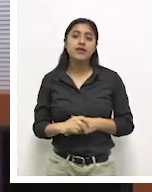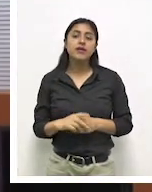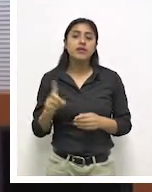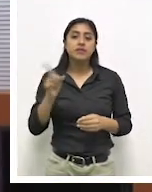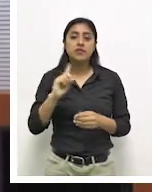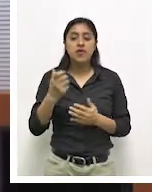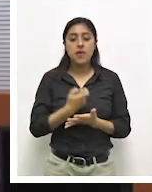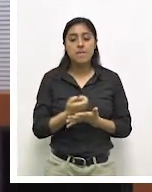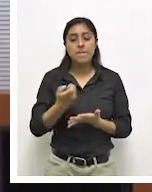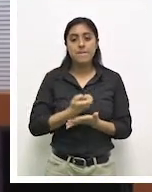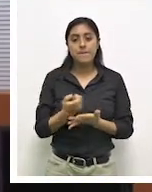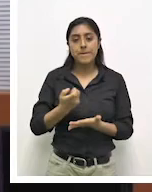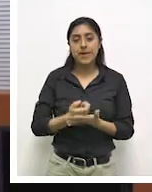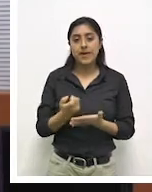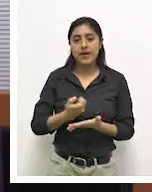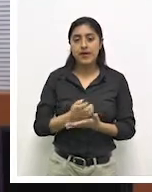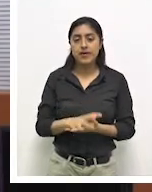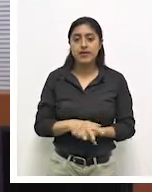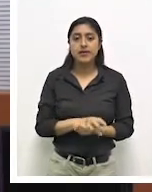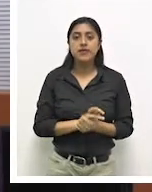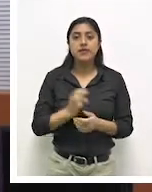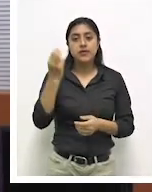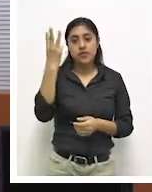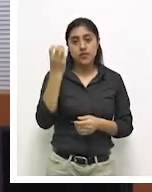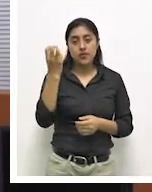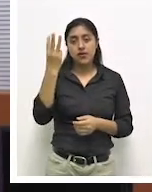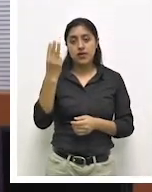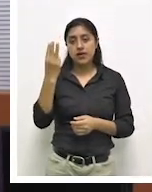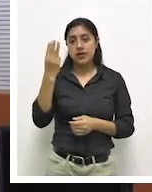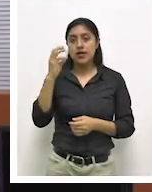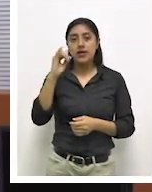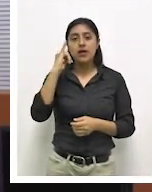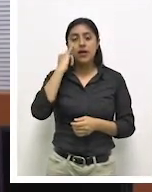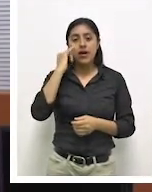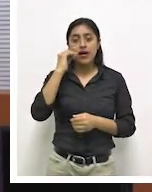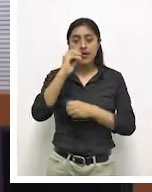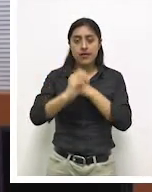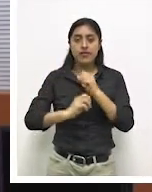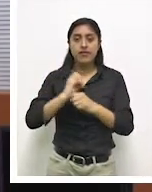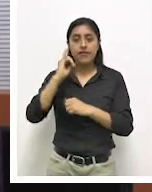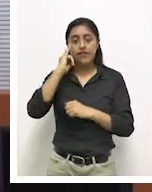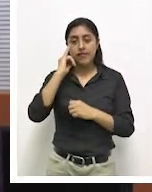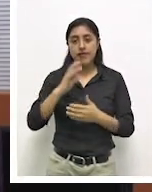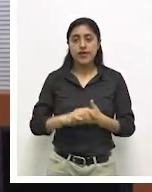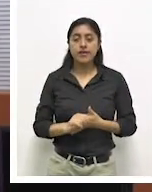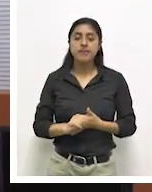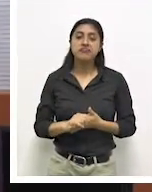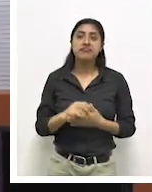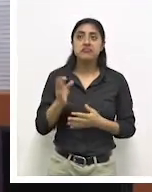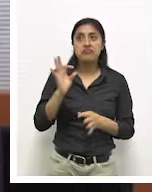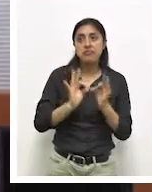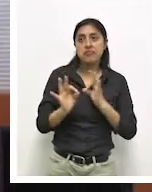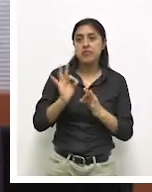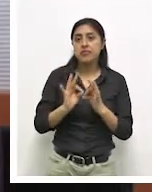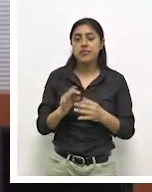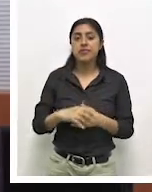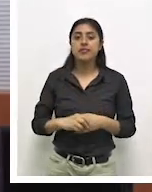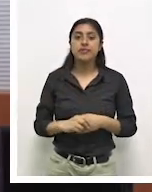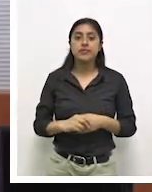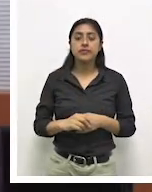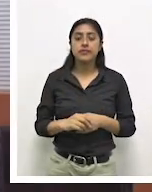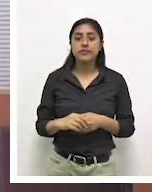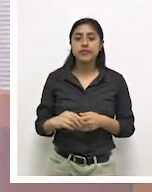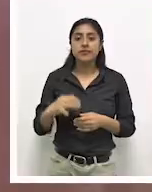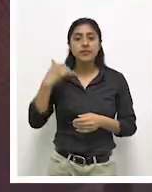del chat no se realiza ningún costo utilizando algún servicio de internet, ya sea wifi o servicios que ya les presentan los operadores,